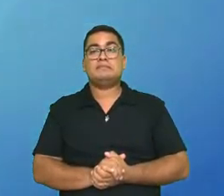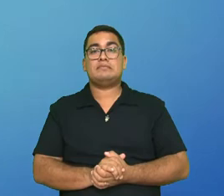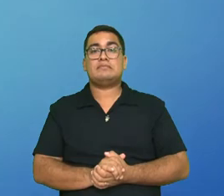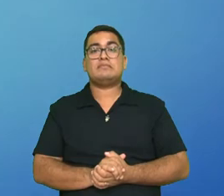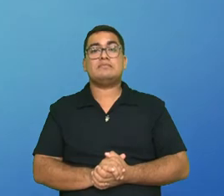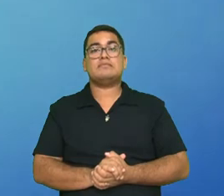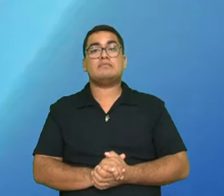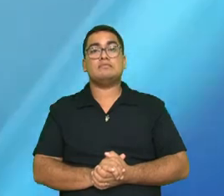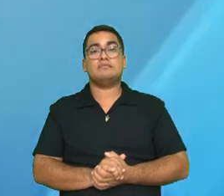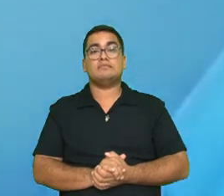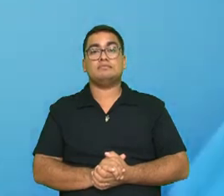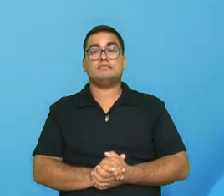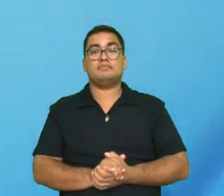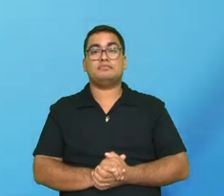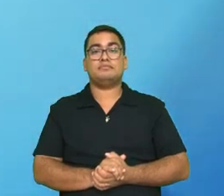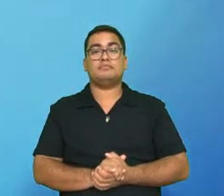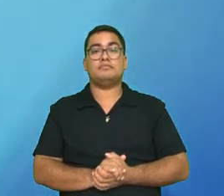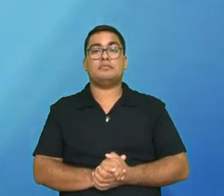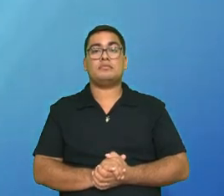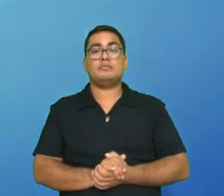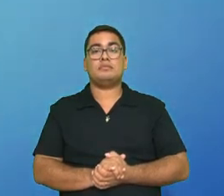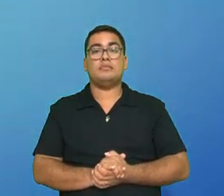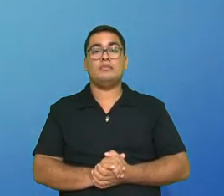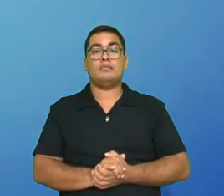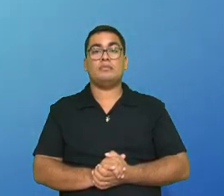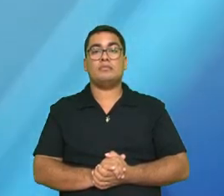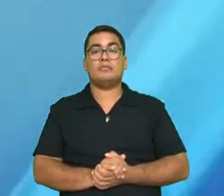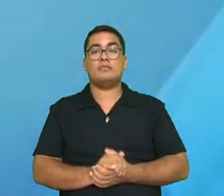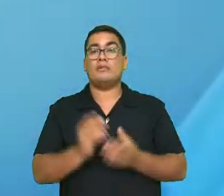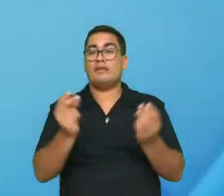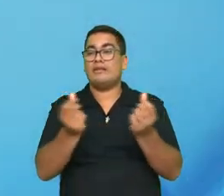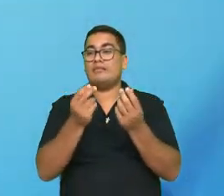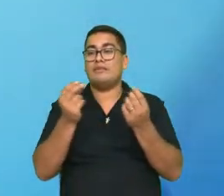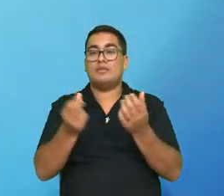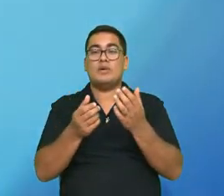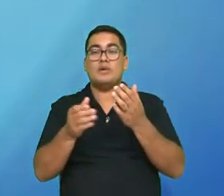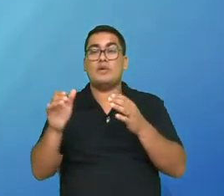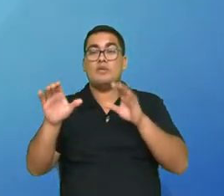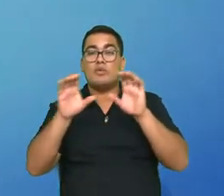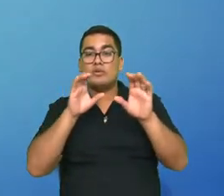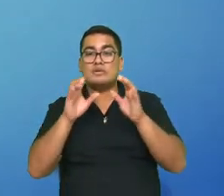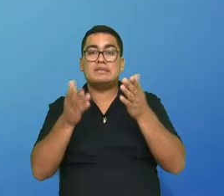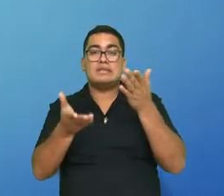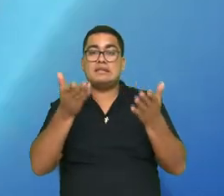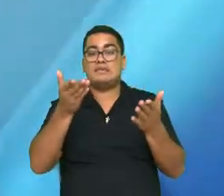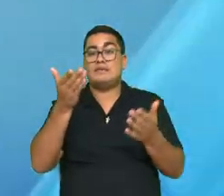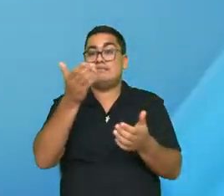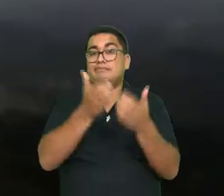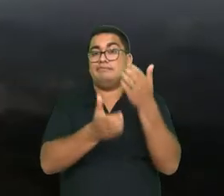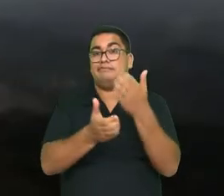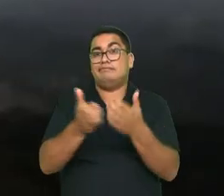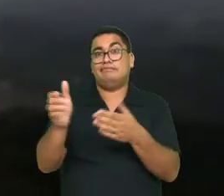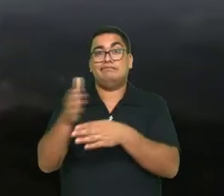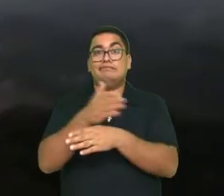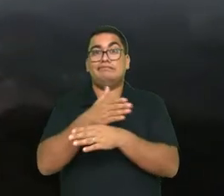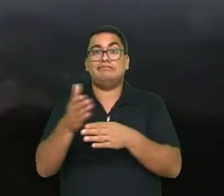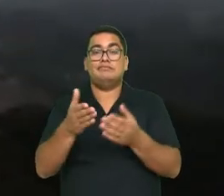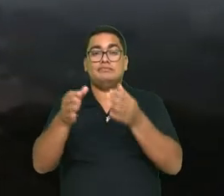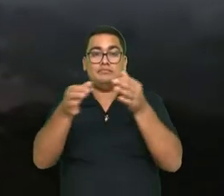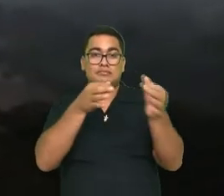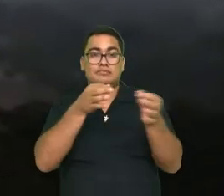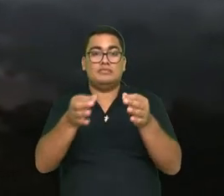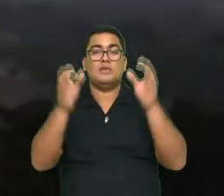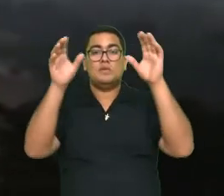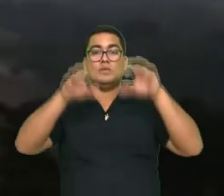remisión, remitirnos comunicaciones rápidas sobre cualquier incidente. Indicó que